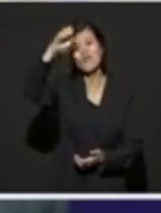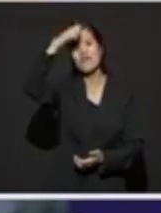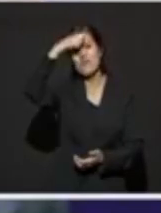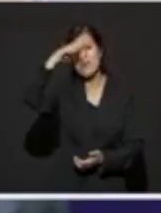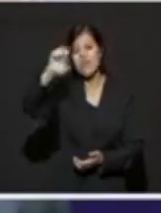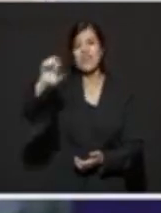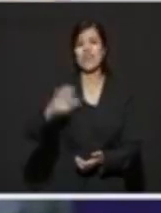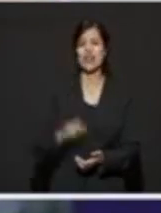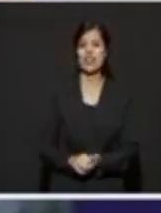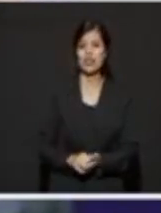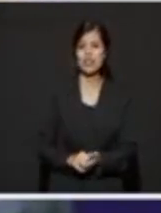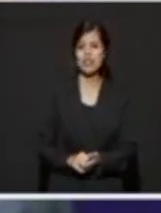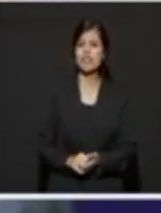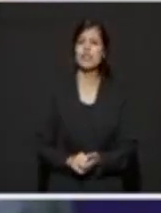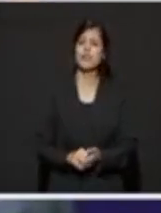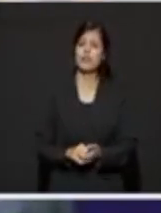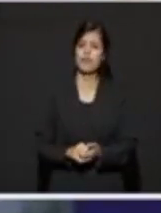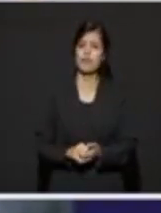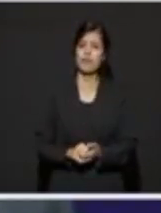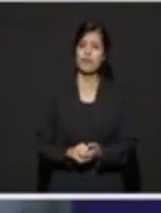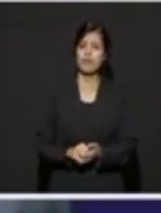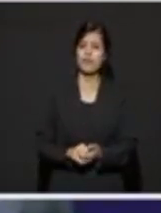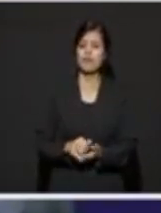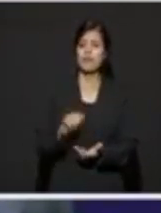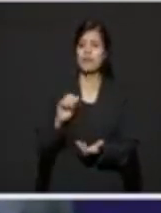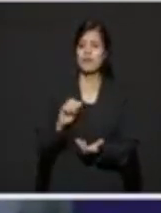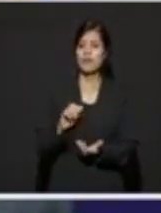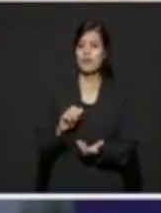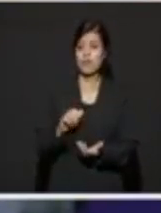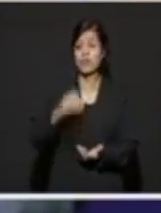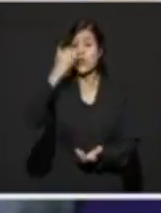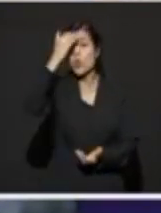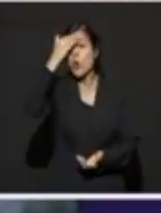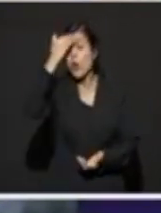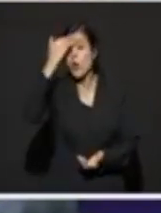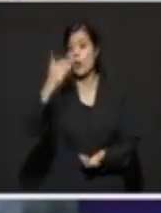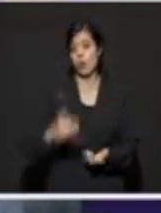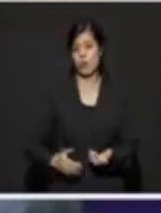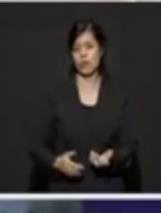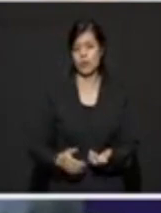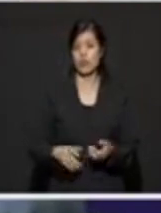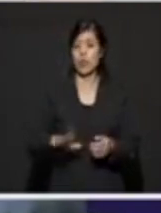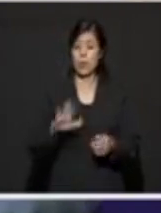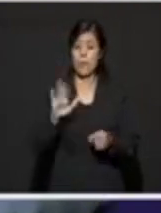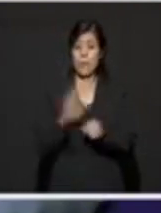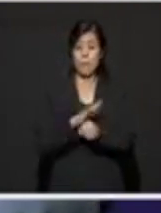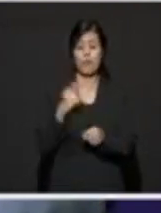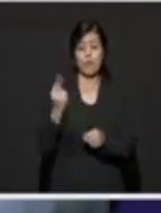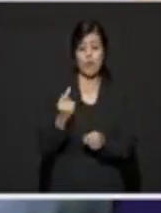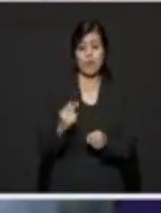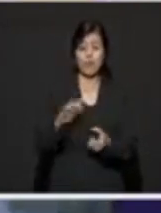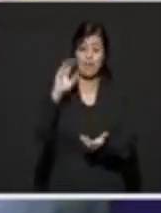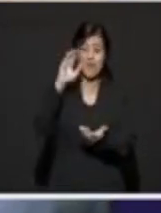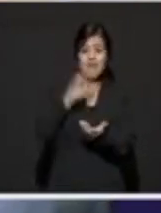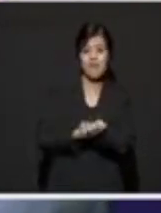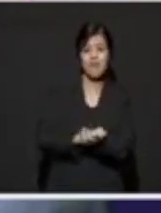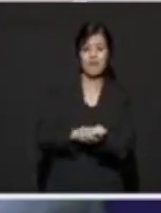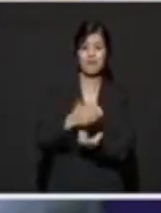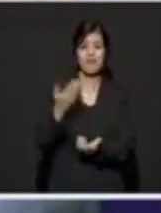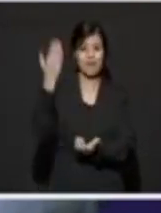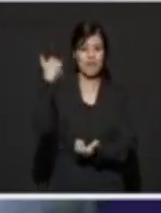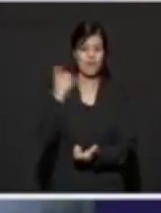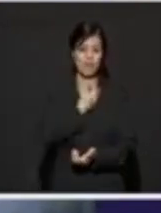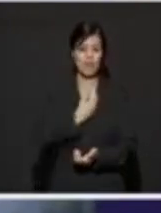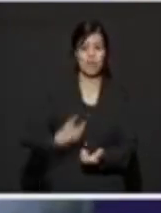estado en la posición de conocer, porque como esposa del expresidente pudo